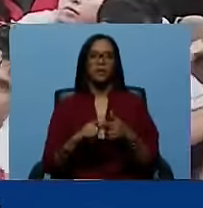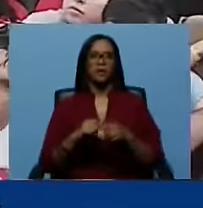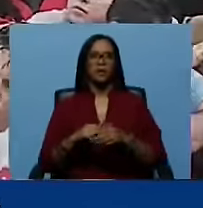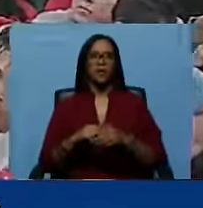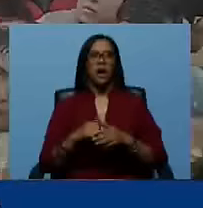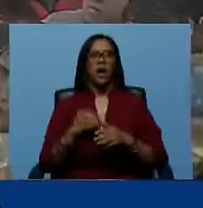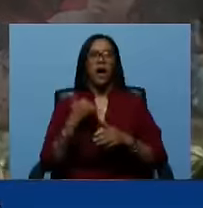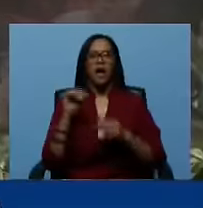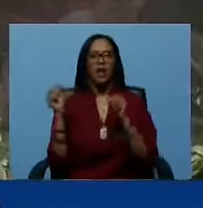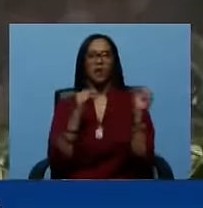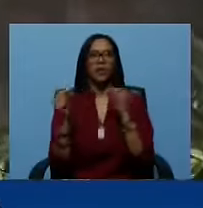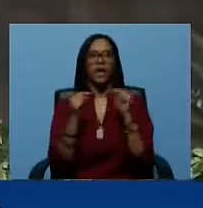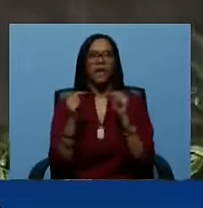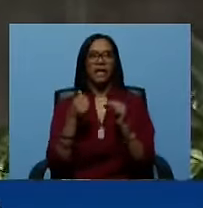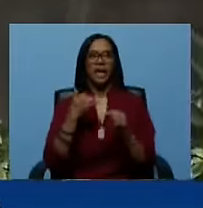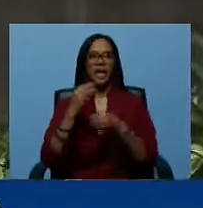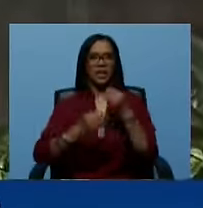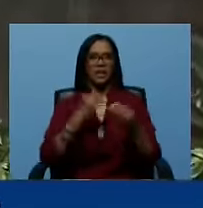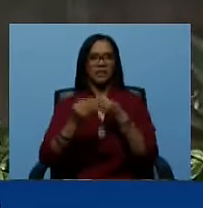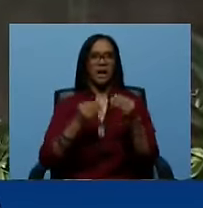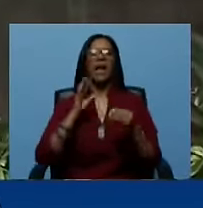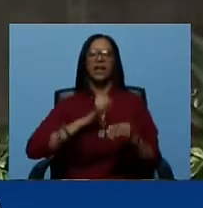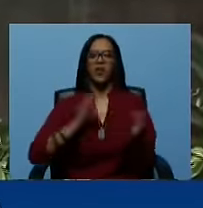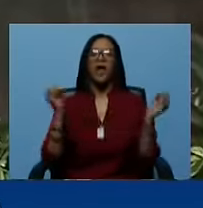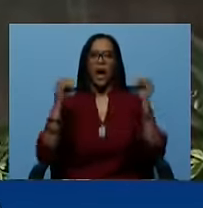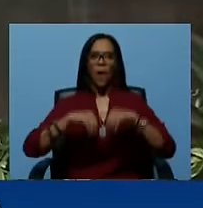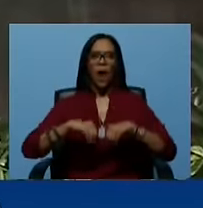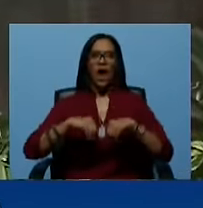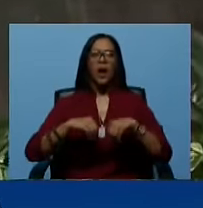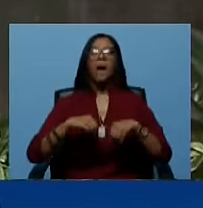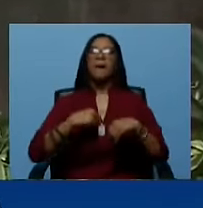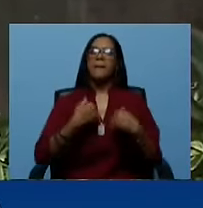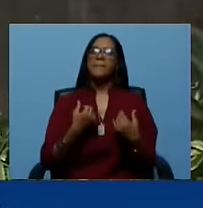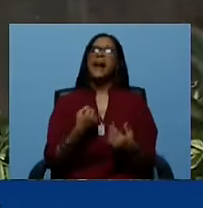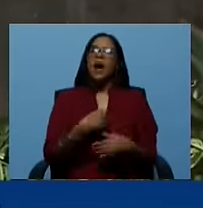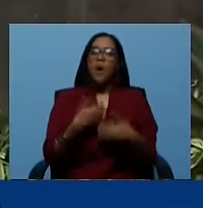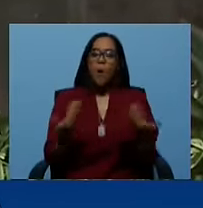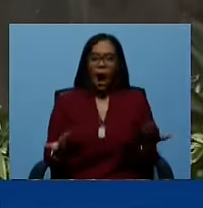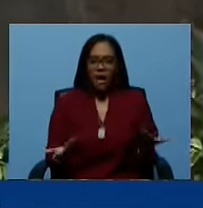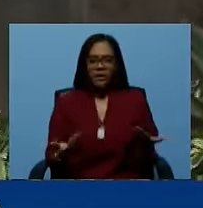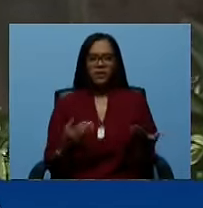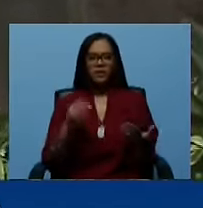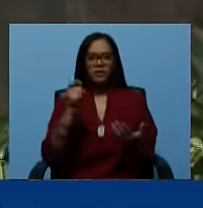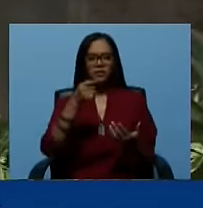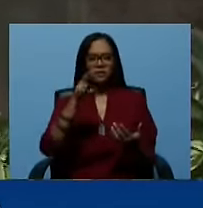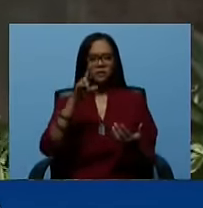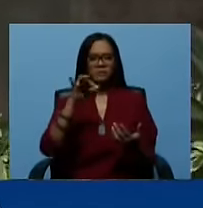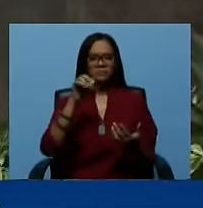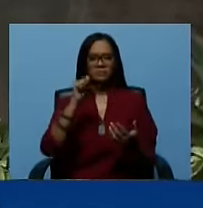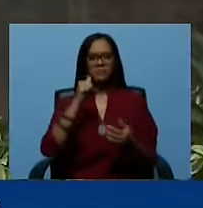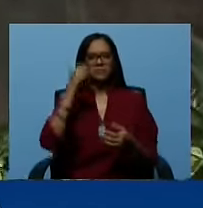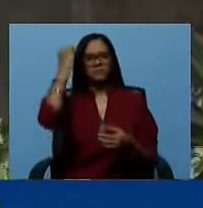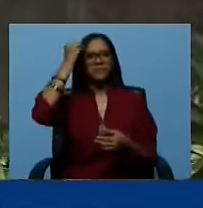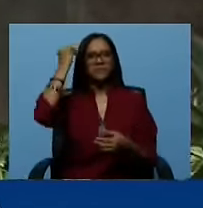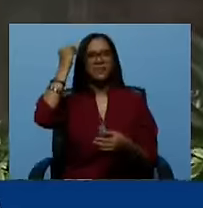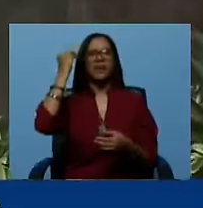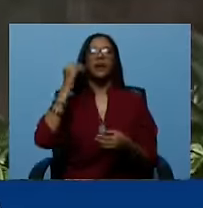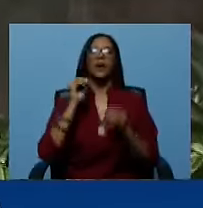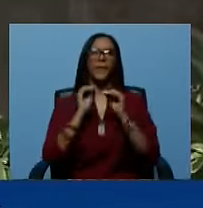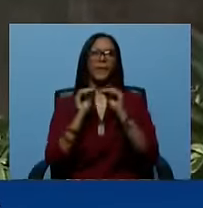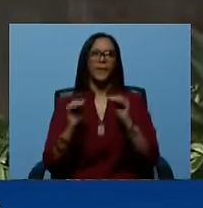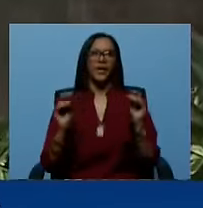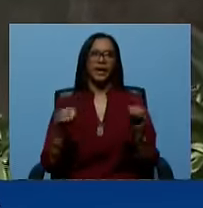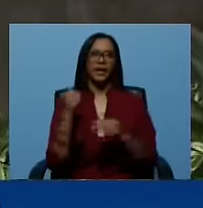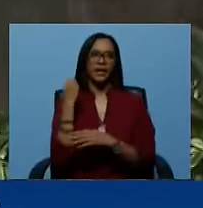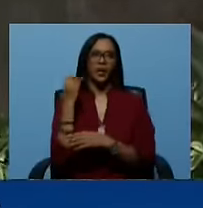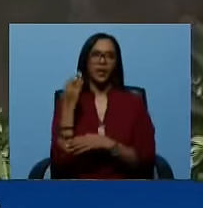hay un debate que hay que hacer. Estoy de acuerdo. ¿Para cuándo Grecia están pensando convocar el